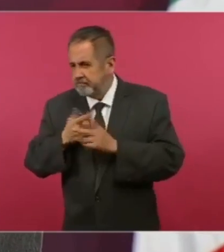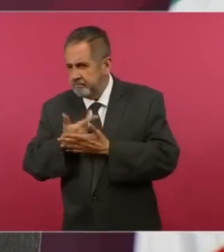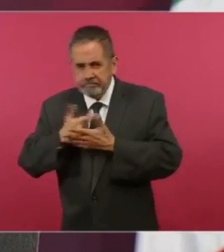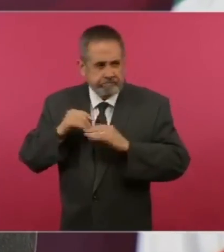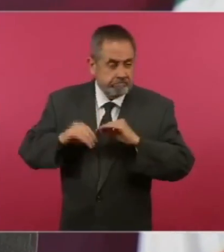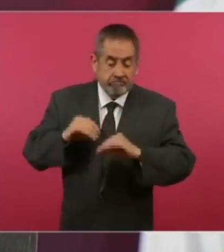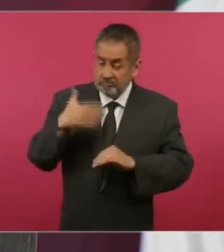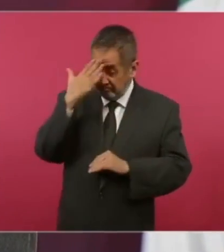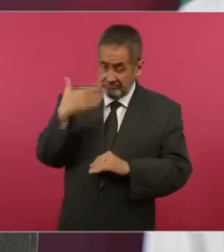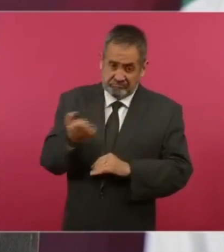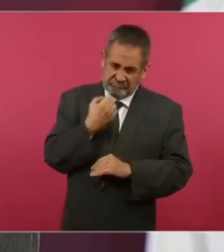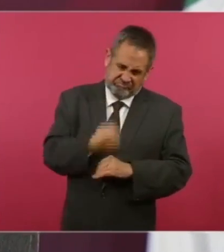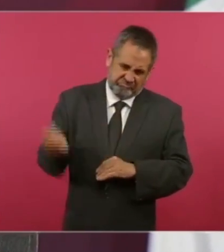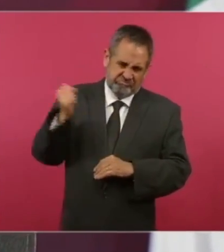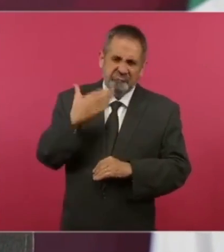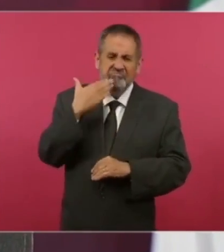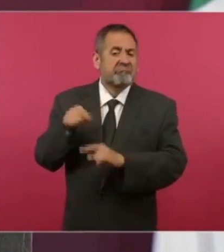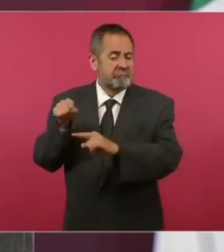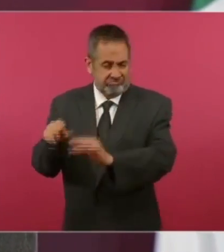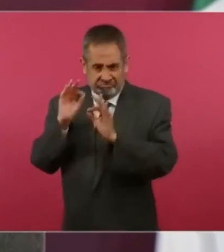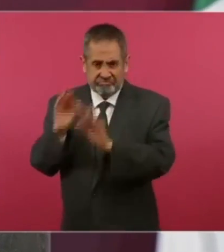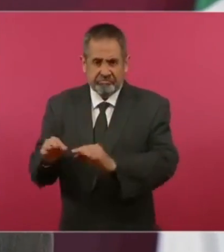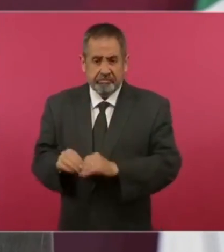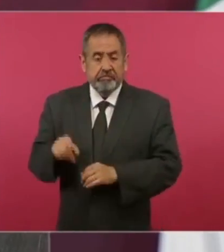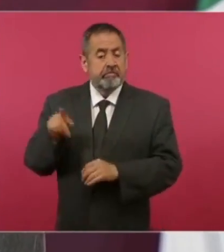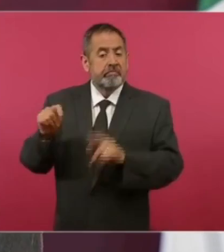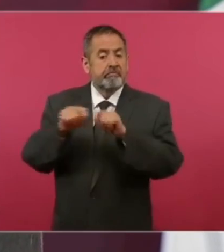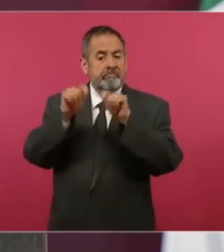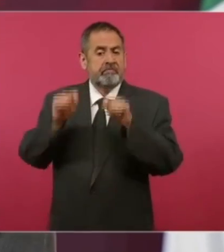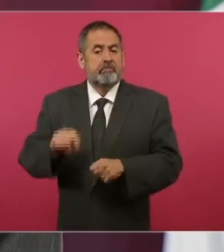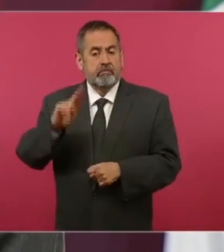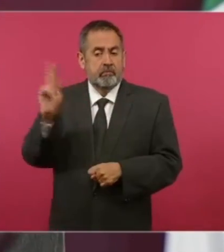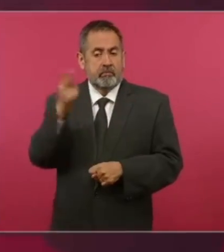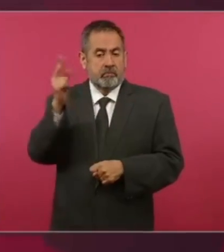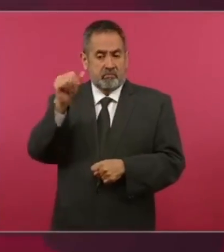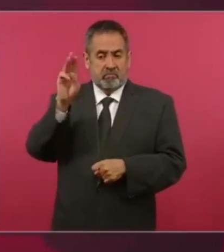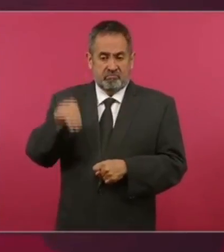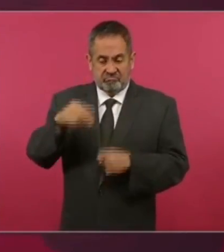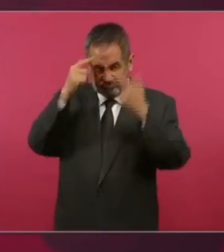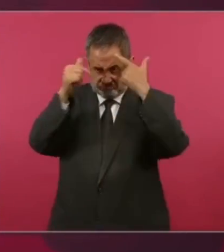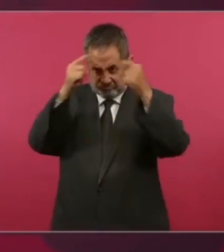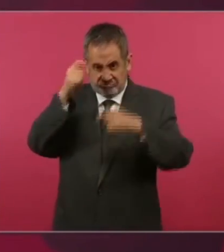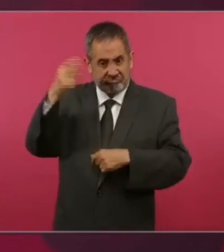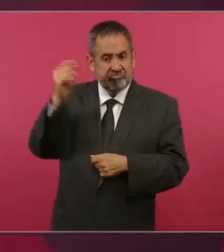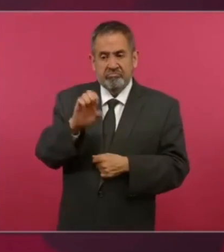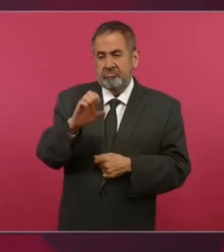de los buenos economistas, es egresado de la UNAM de